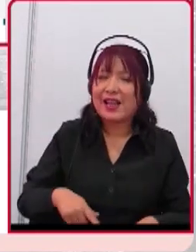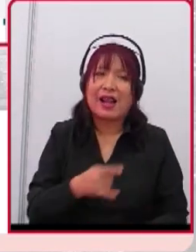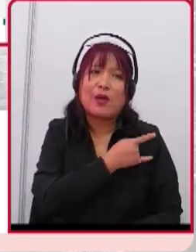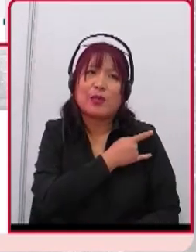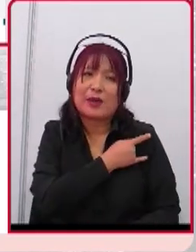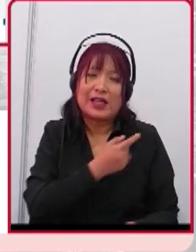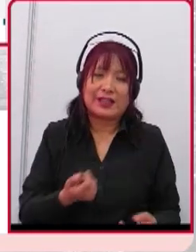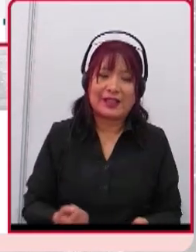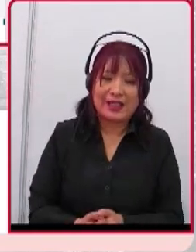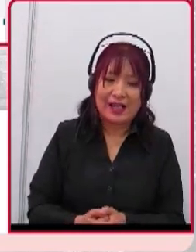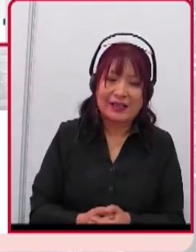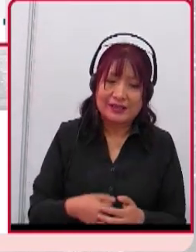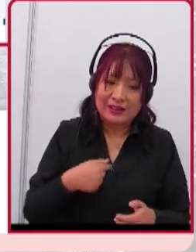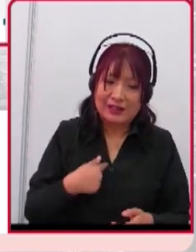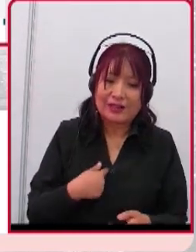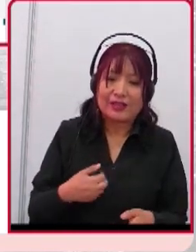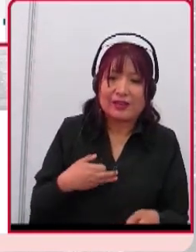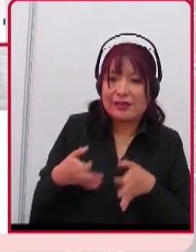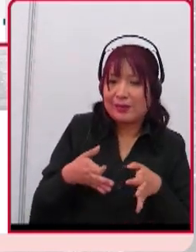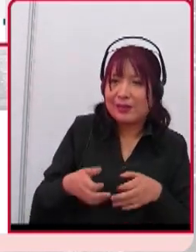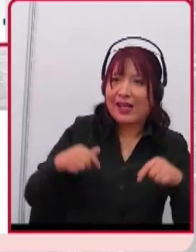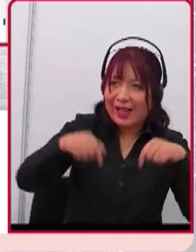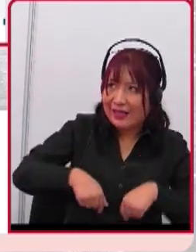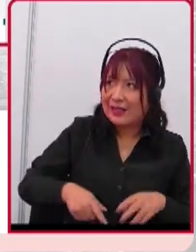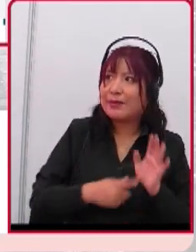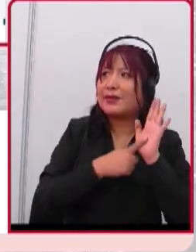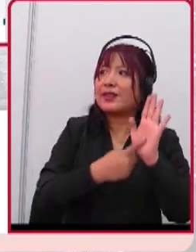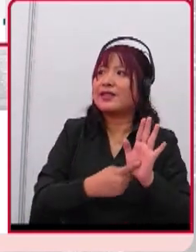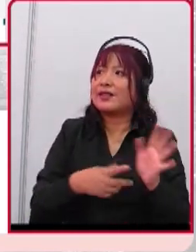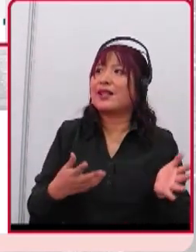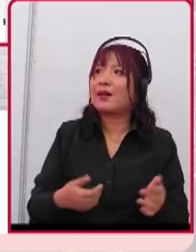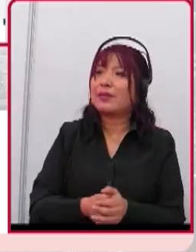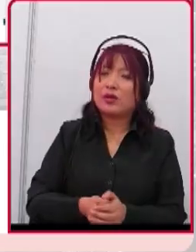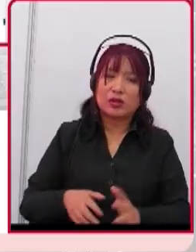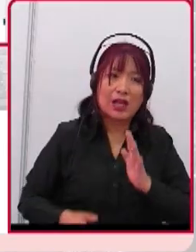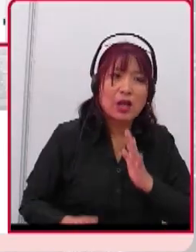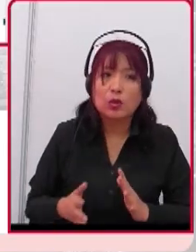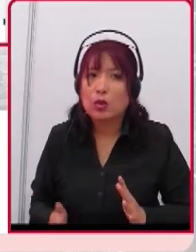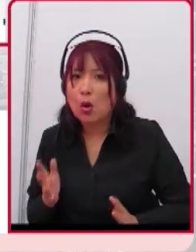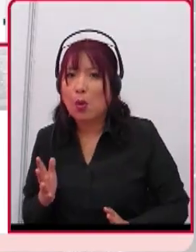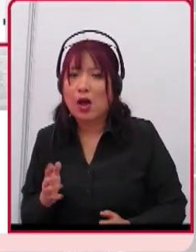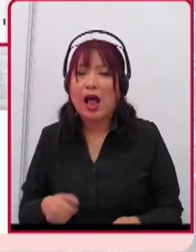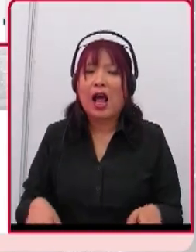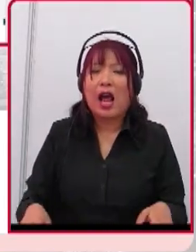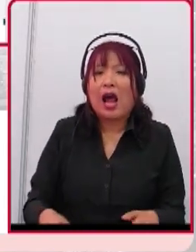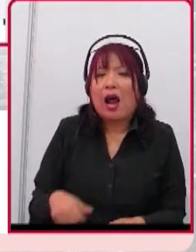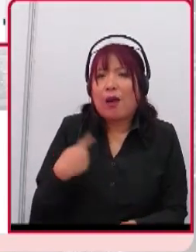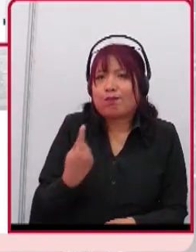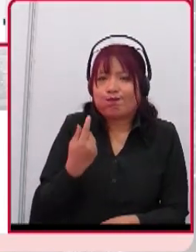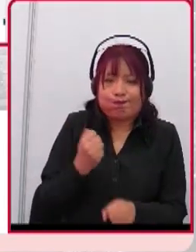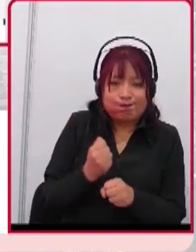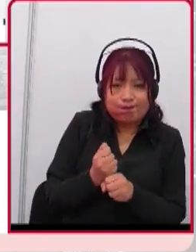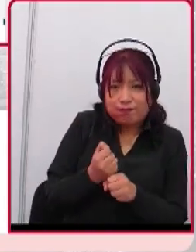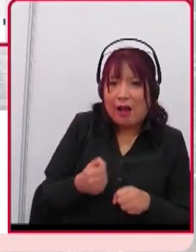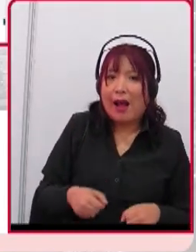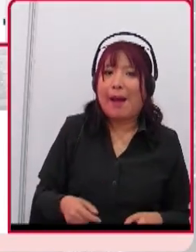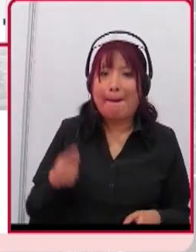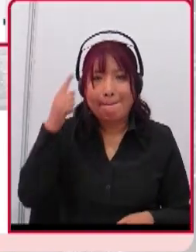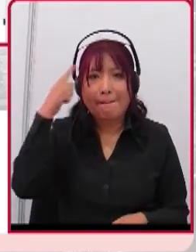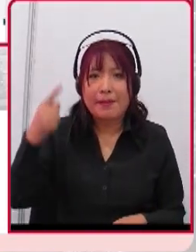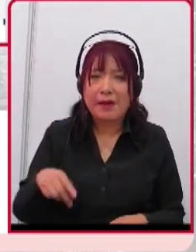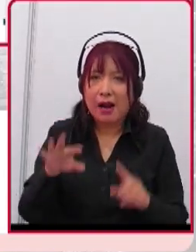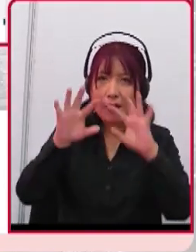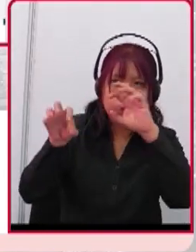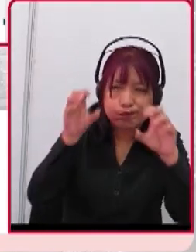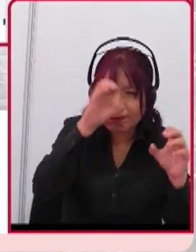y es directamente este de acá que presentamos, que es un robot autónomo, como lo venían diciendo, para exploración y muestreo geológico